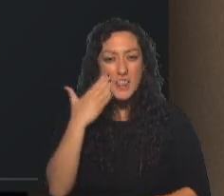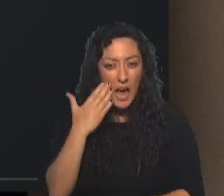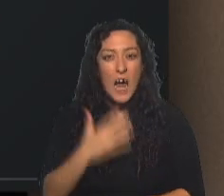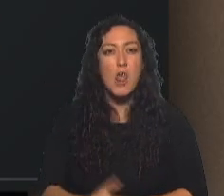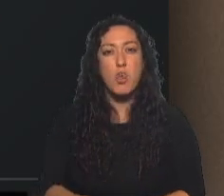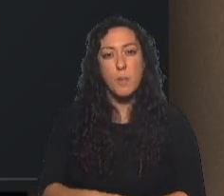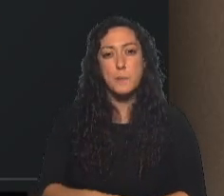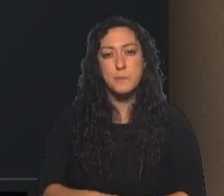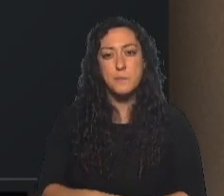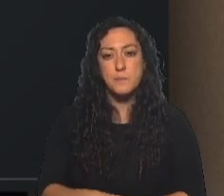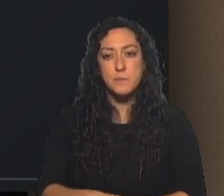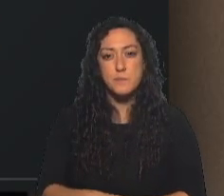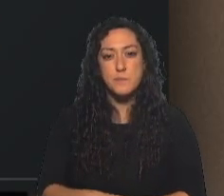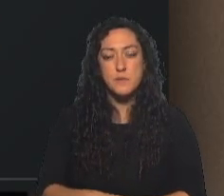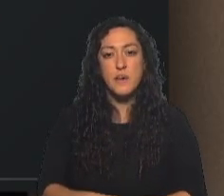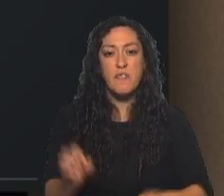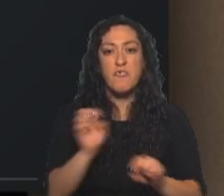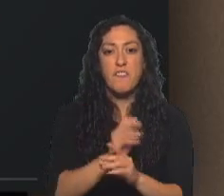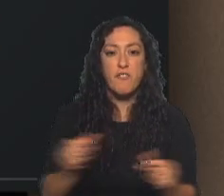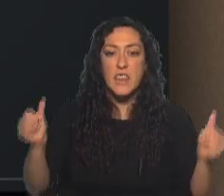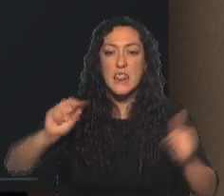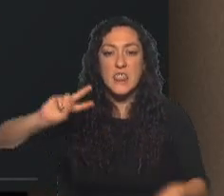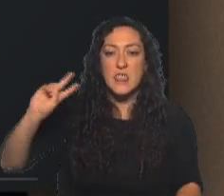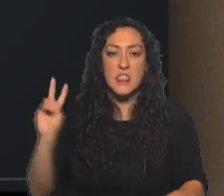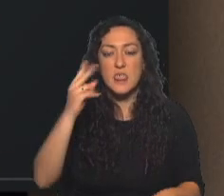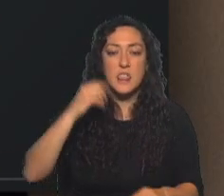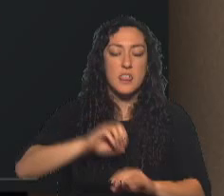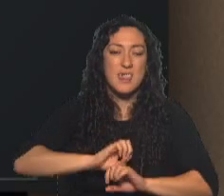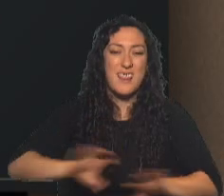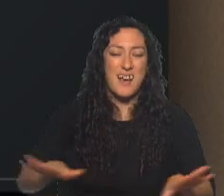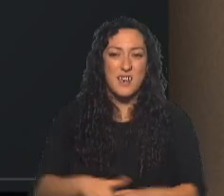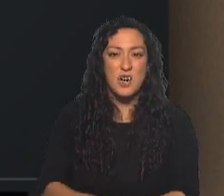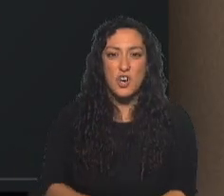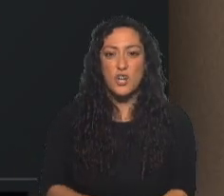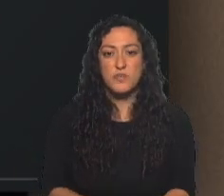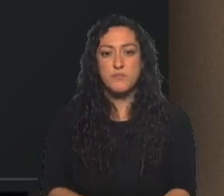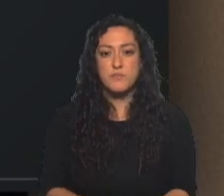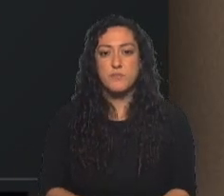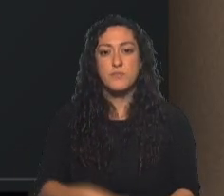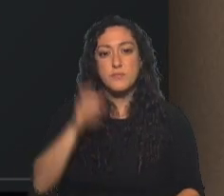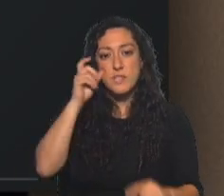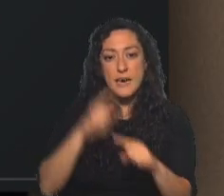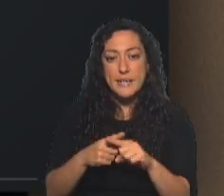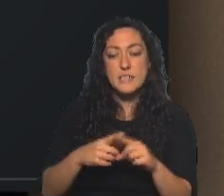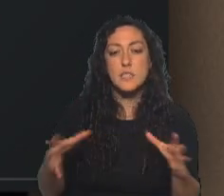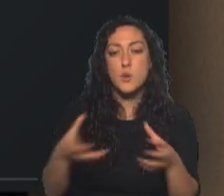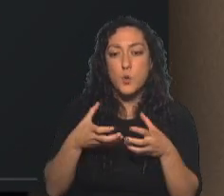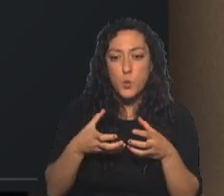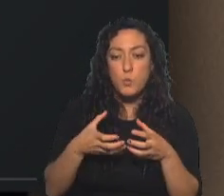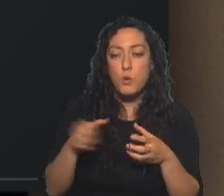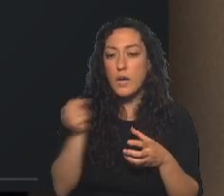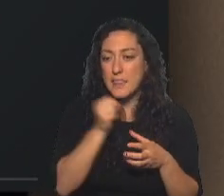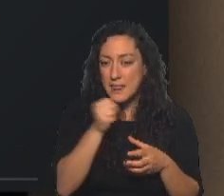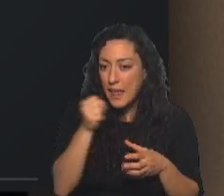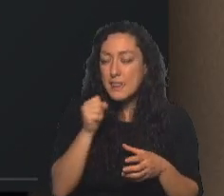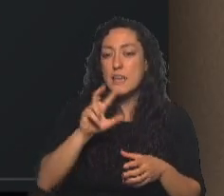está Dazan. Trágico también. Final. Ahí está, trágico final para Liam Payne, el ex One Direction, 31 años, volvemos a decir.